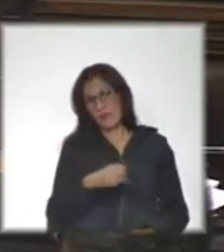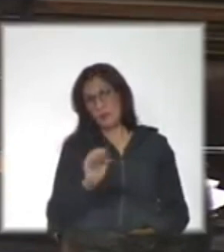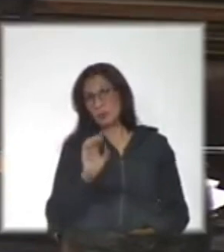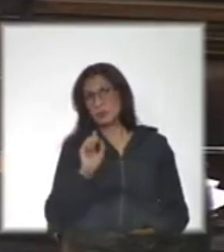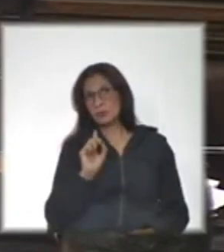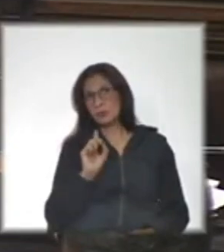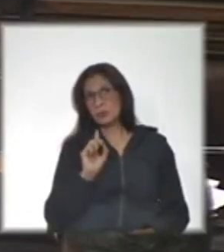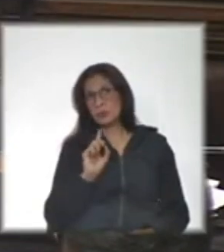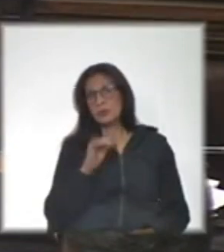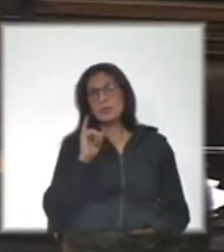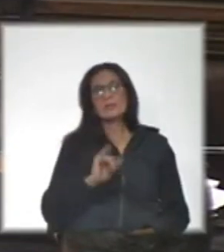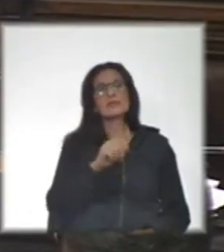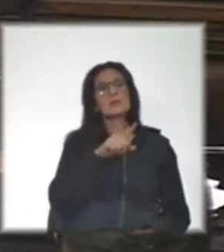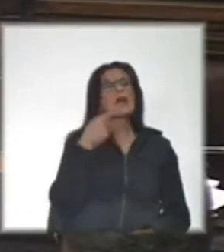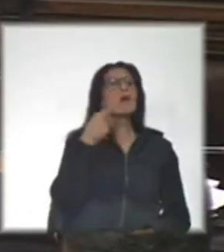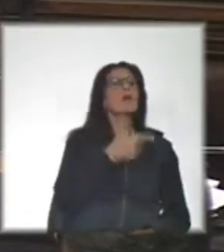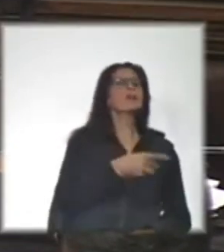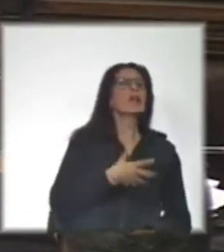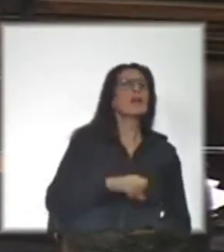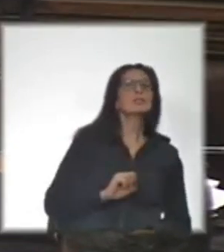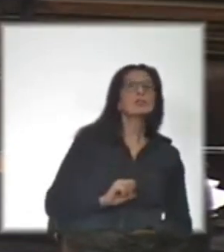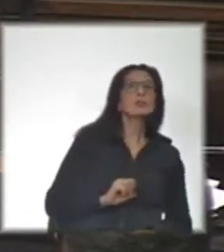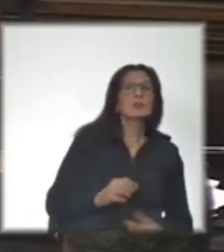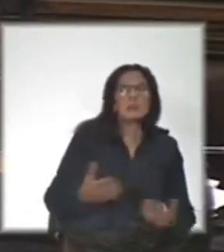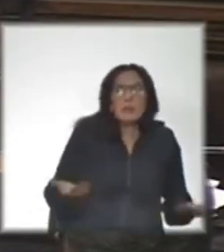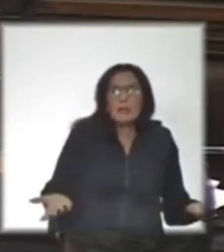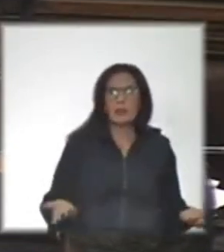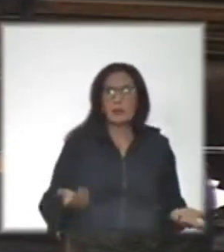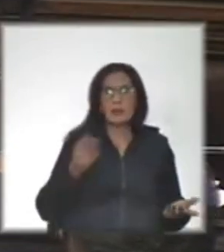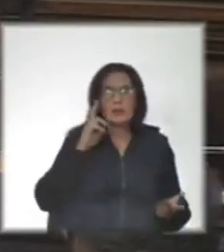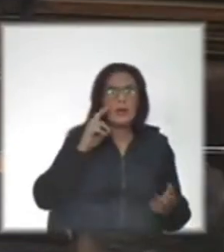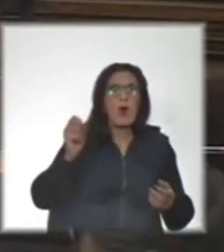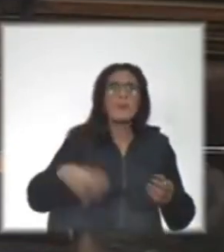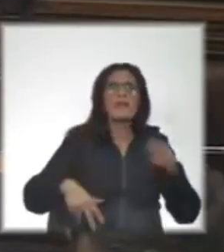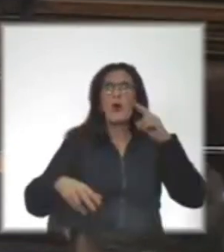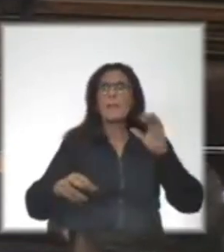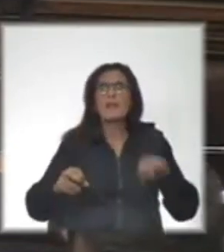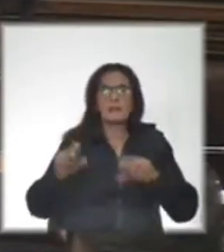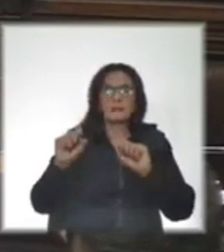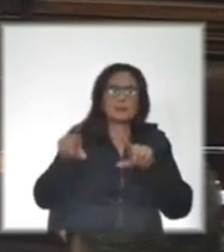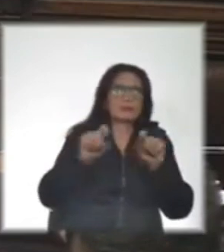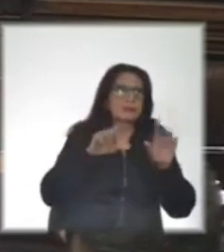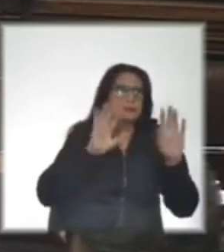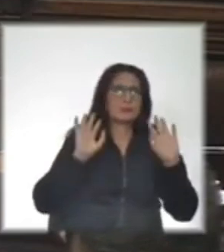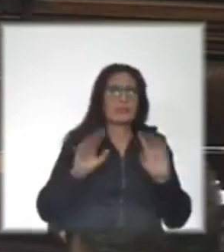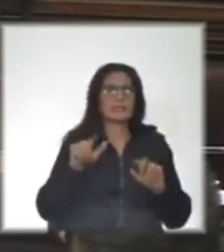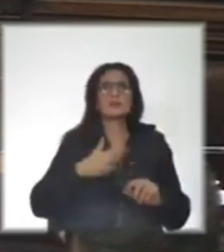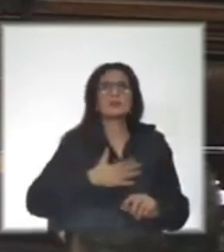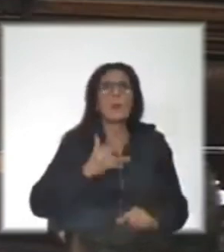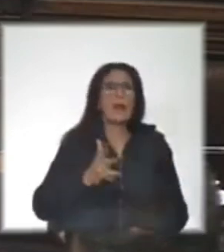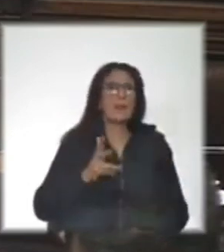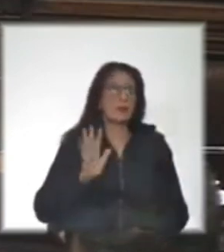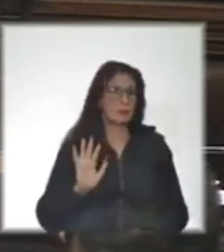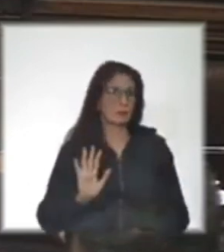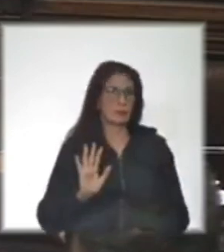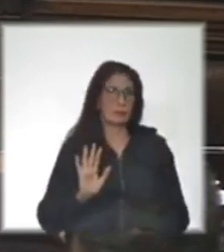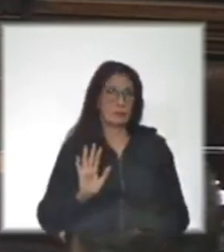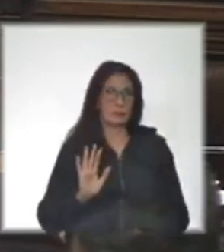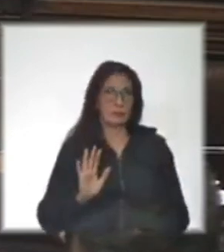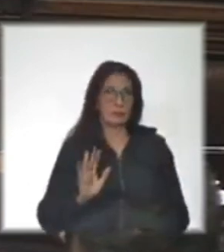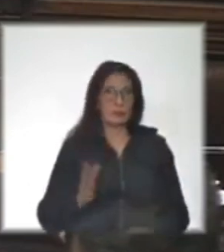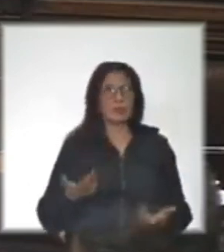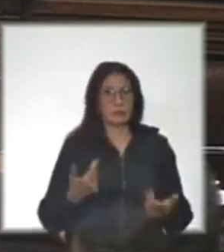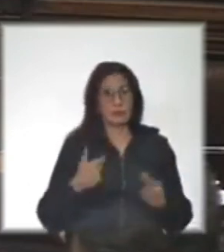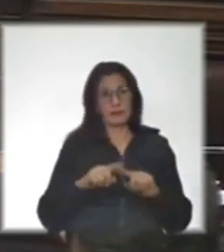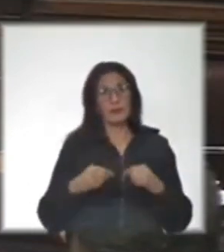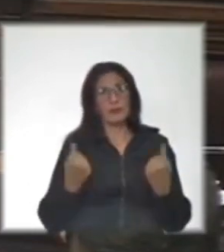Y si está en contra, él está en contra del aborto. Y bueno, que opinen una cosa u otra, no hay más remedio, eso es humano. Entonces